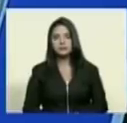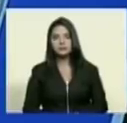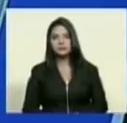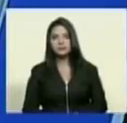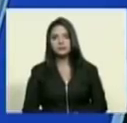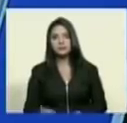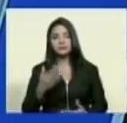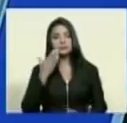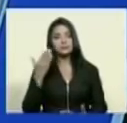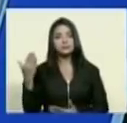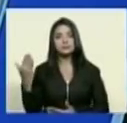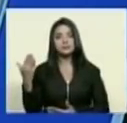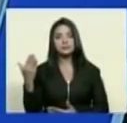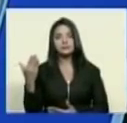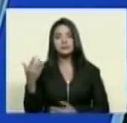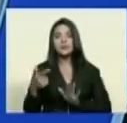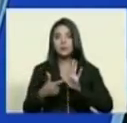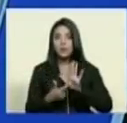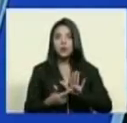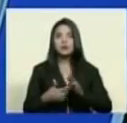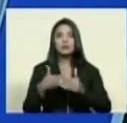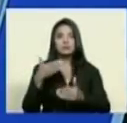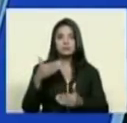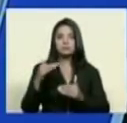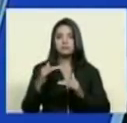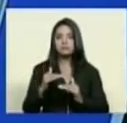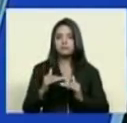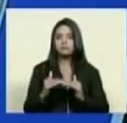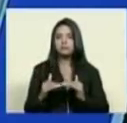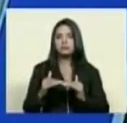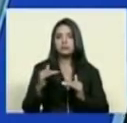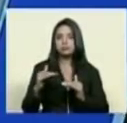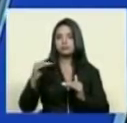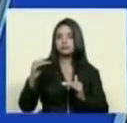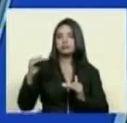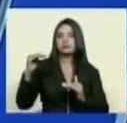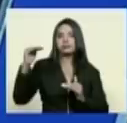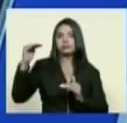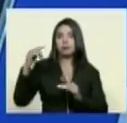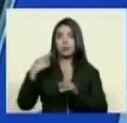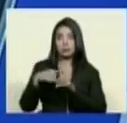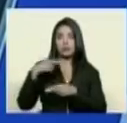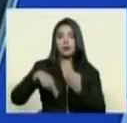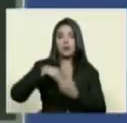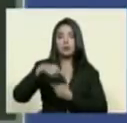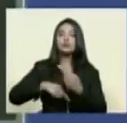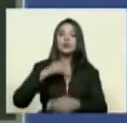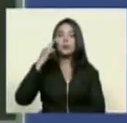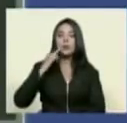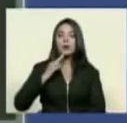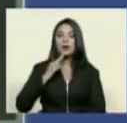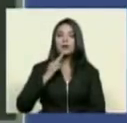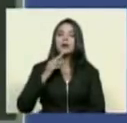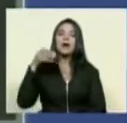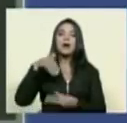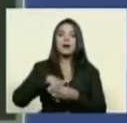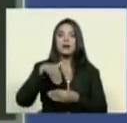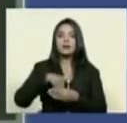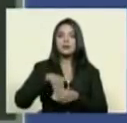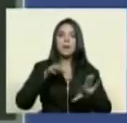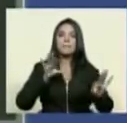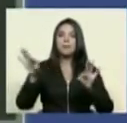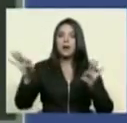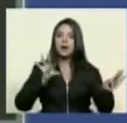Esta lámina refleja la evolución positiva que ha tenido la Revolución Venezolana en elecciones para